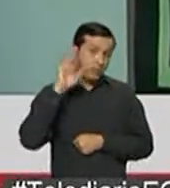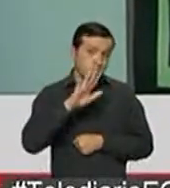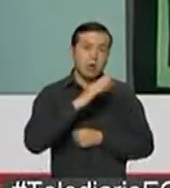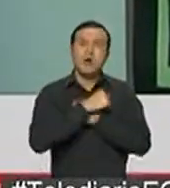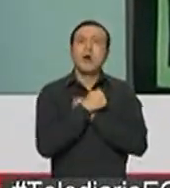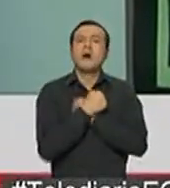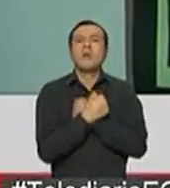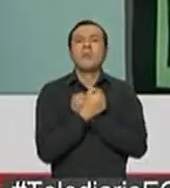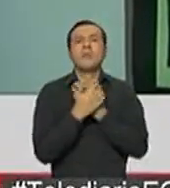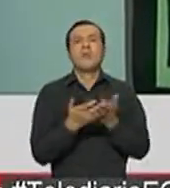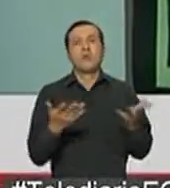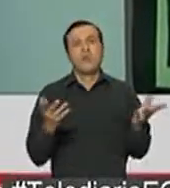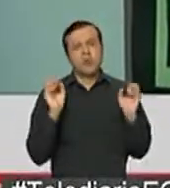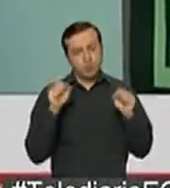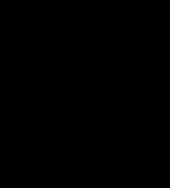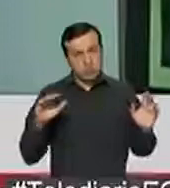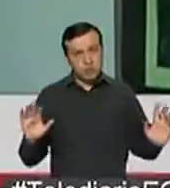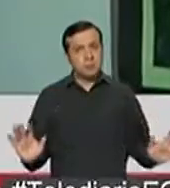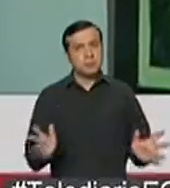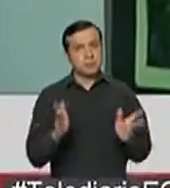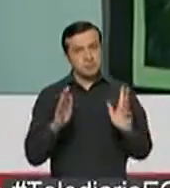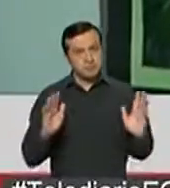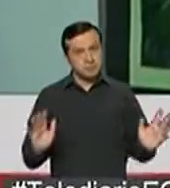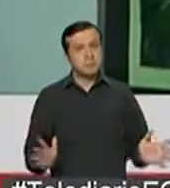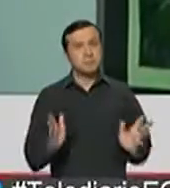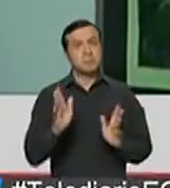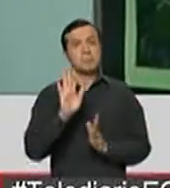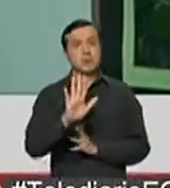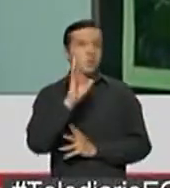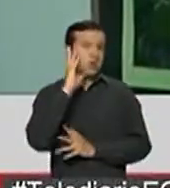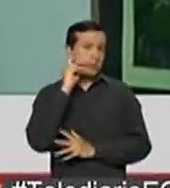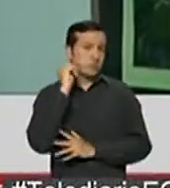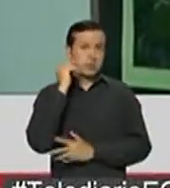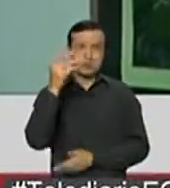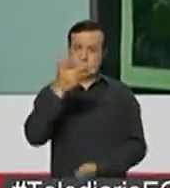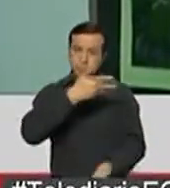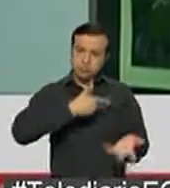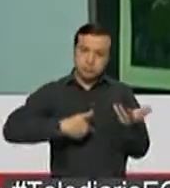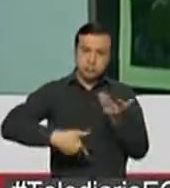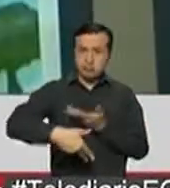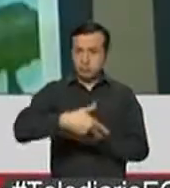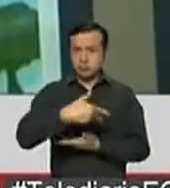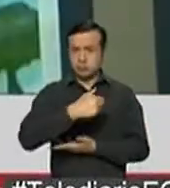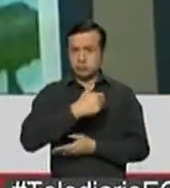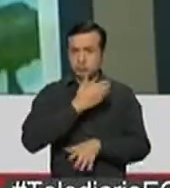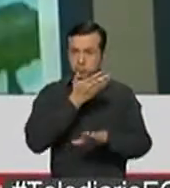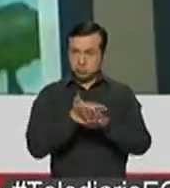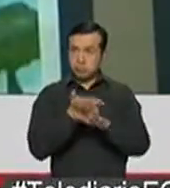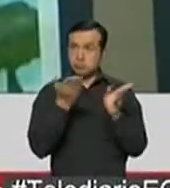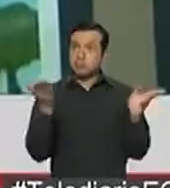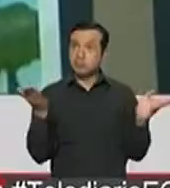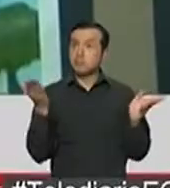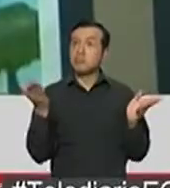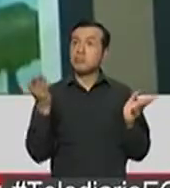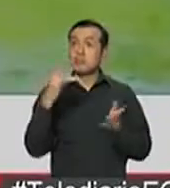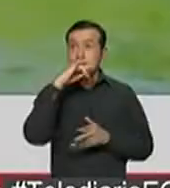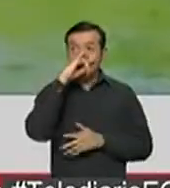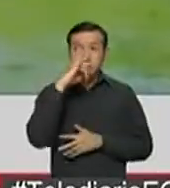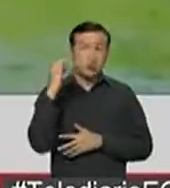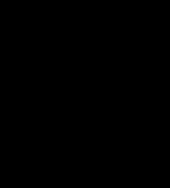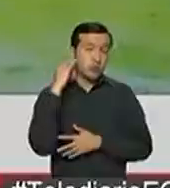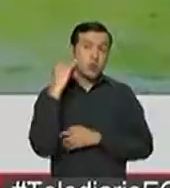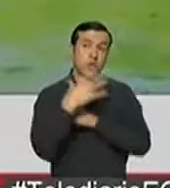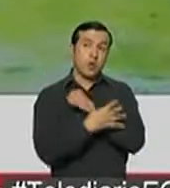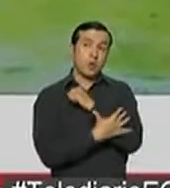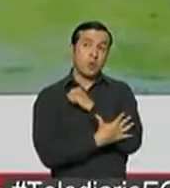la posibilidad de desarrollar, de contar sus vivencias, de exponerlas. Las obras de estos niños de